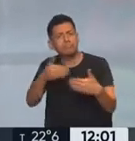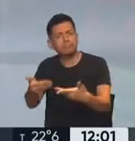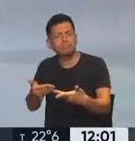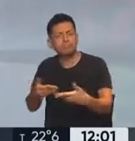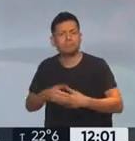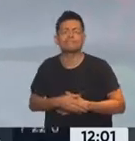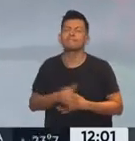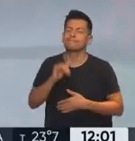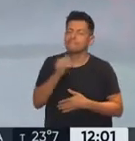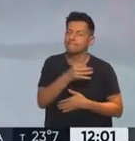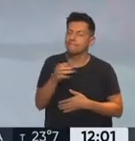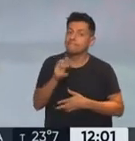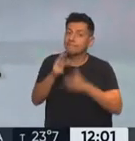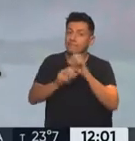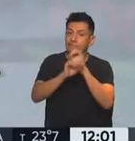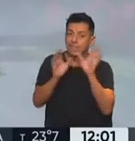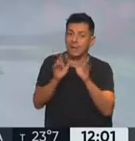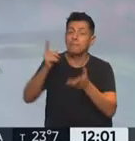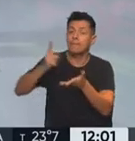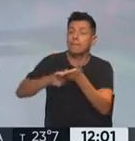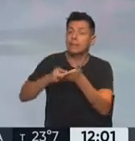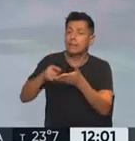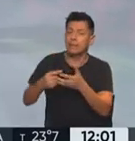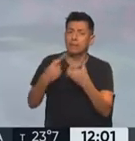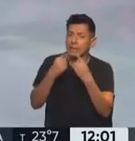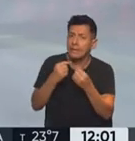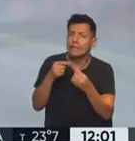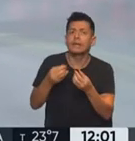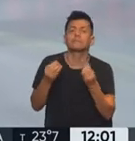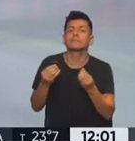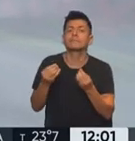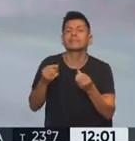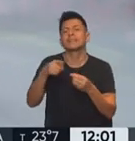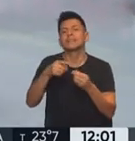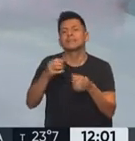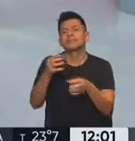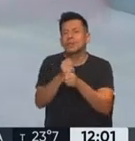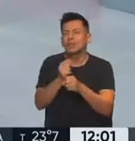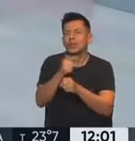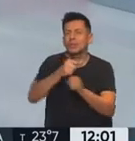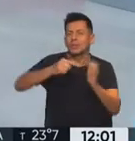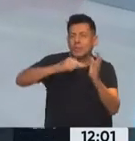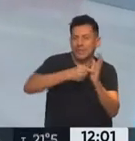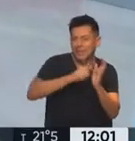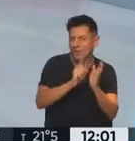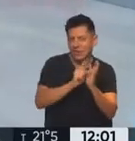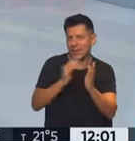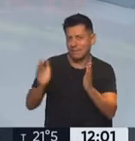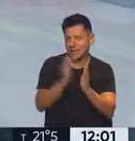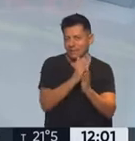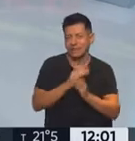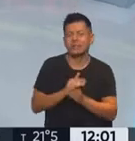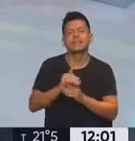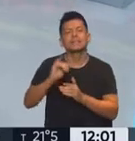dinero. Exactamente, hay que aclarar que esta medida de fuerza no estaría alcanzando a las líneas de colectivos que circulan en la ciudad de Buenos Aires. Sí hay avances